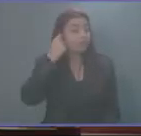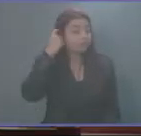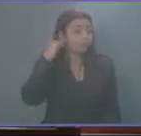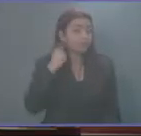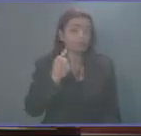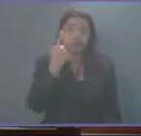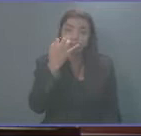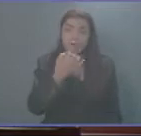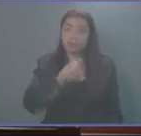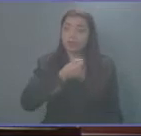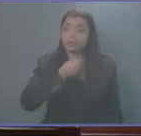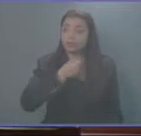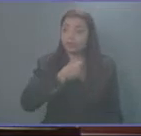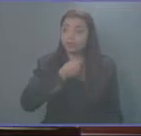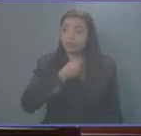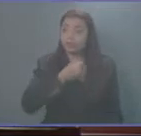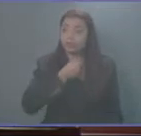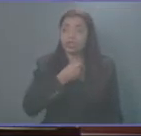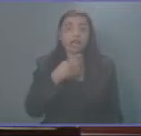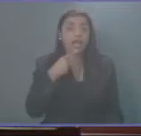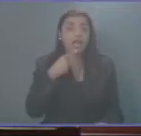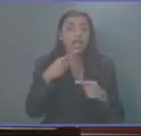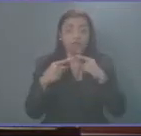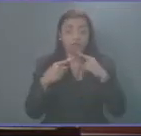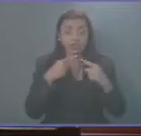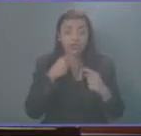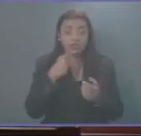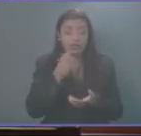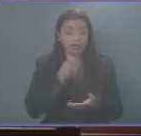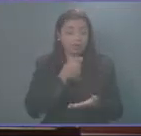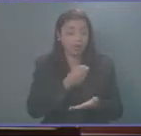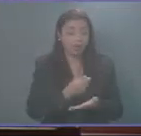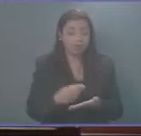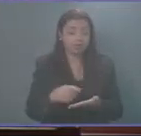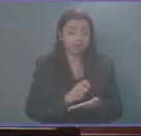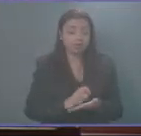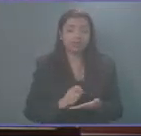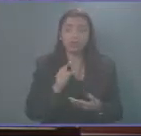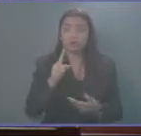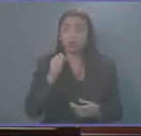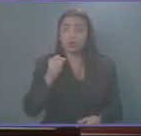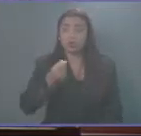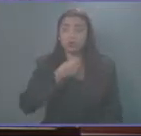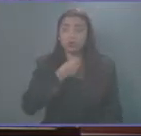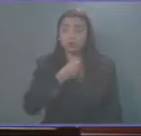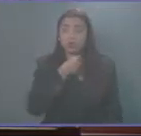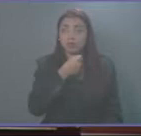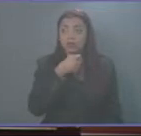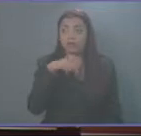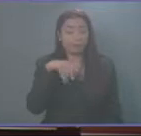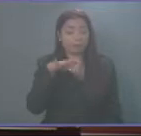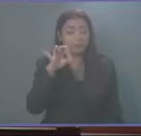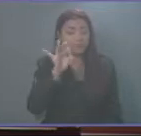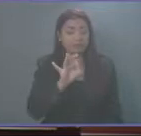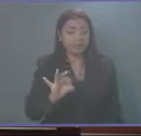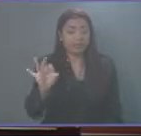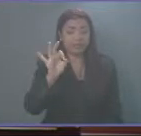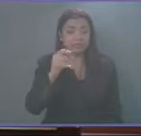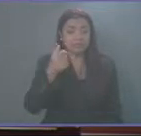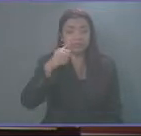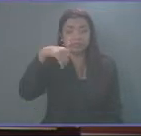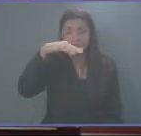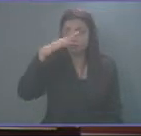periodista que ha sido jefe de prensa de uno de los noticieros más prestigiosos del